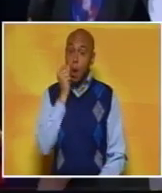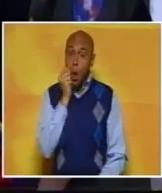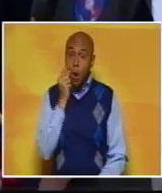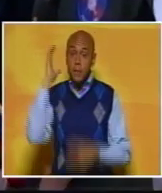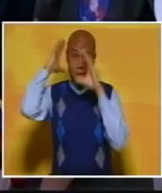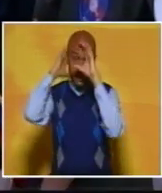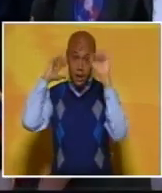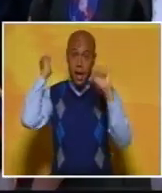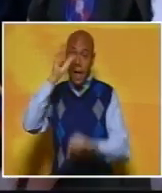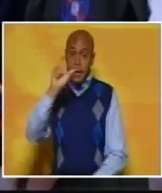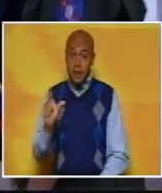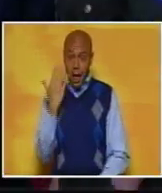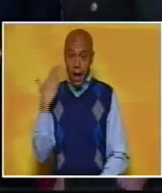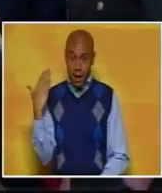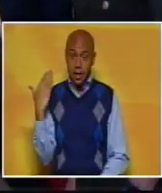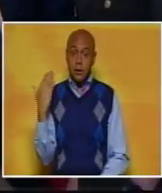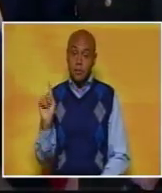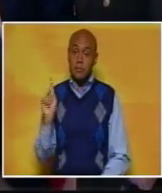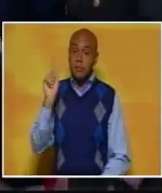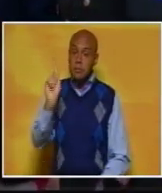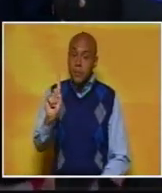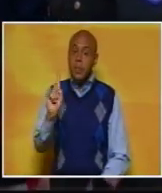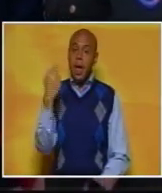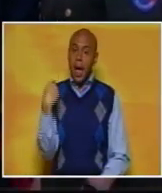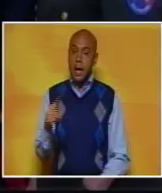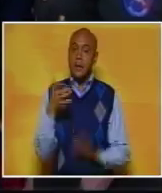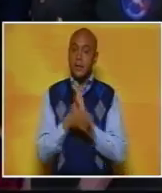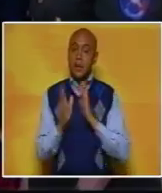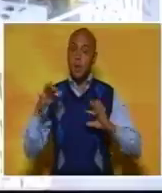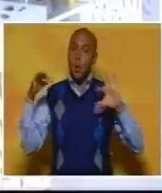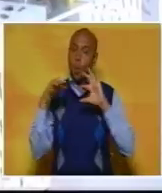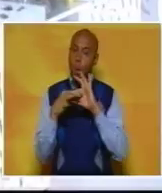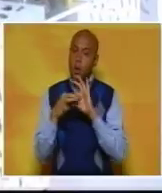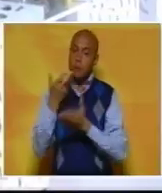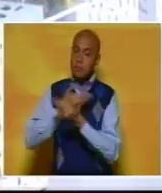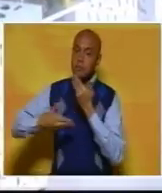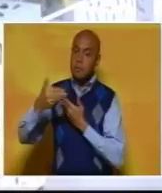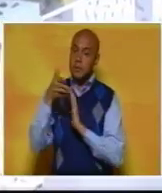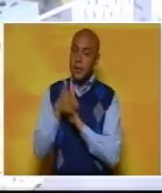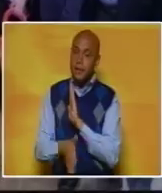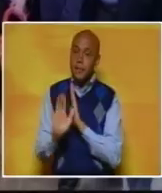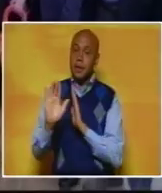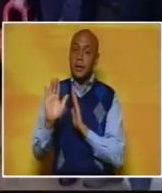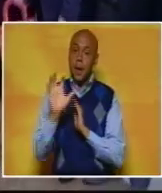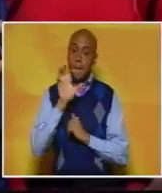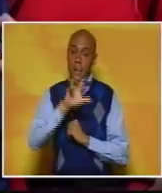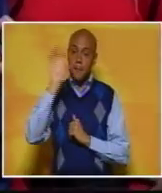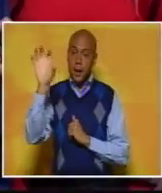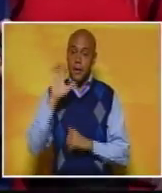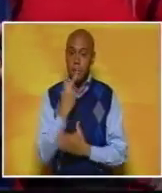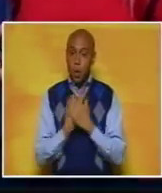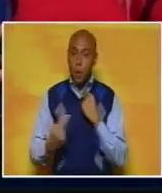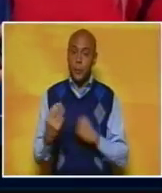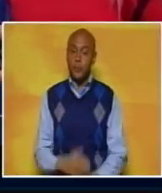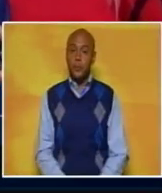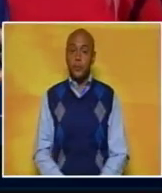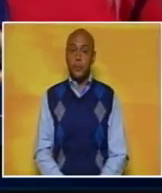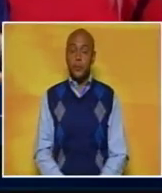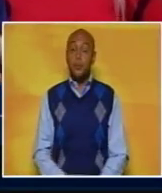embajador italiano Plácido Vigo se enlazan las relaciones comerciales entre las dos naciones. Nuestro gobierno